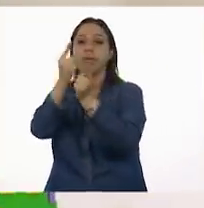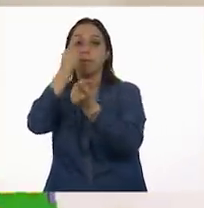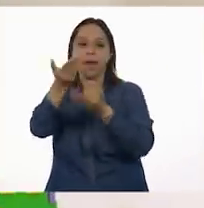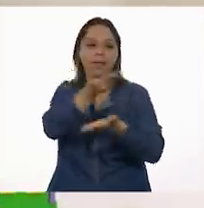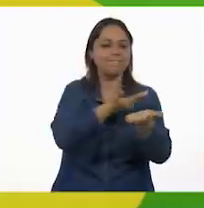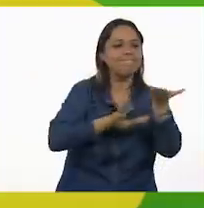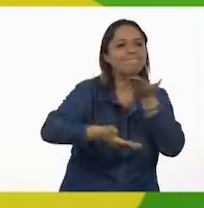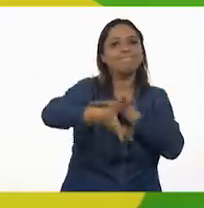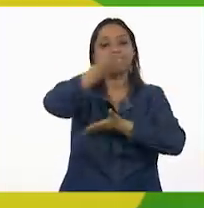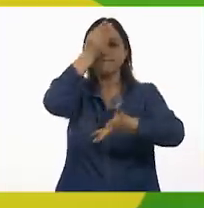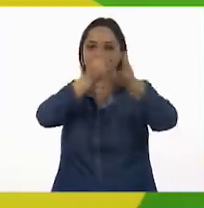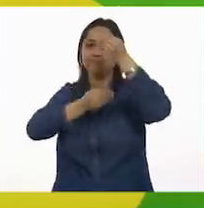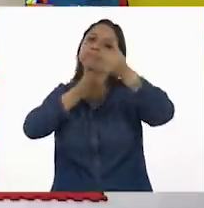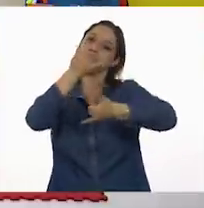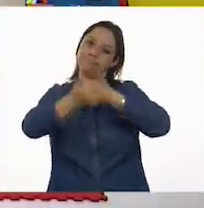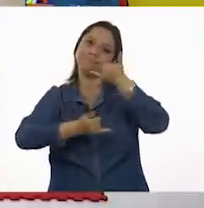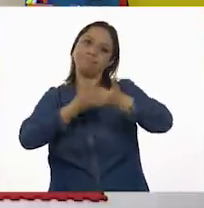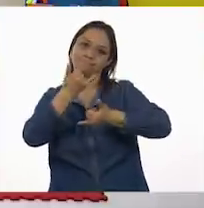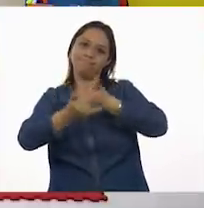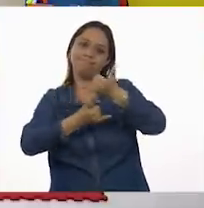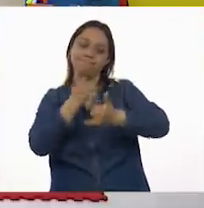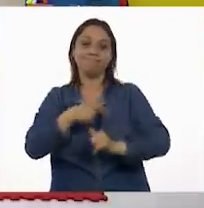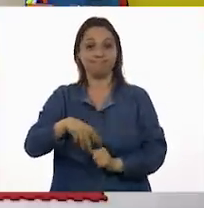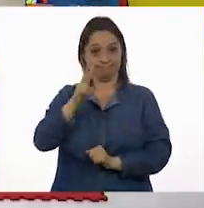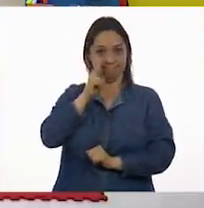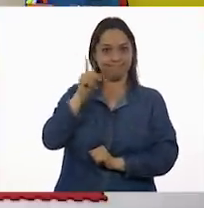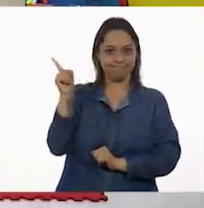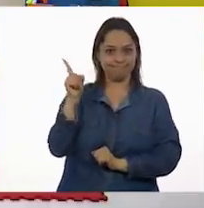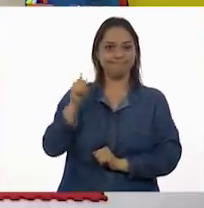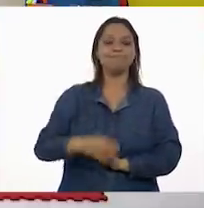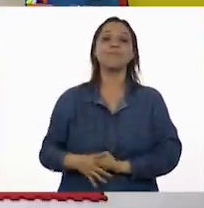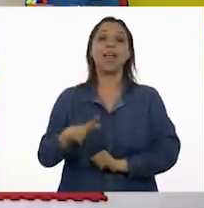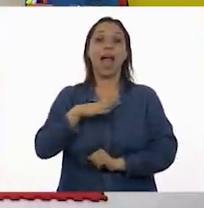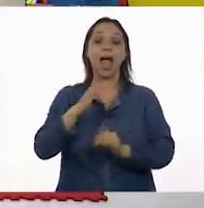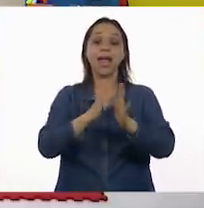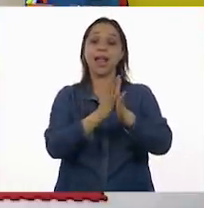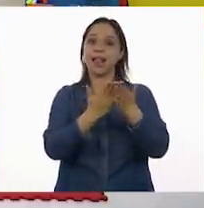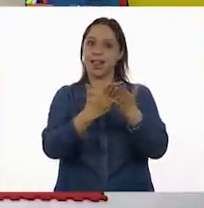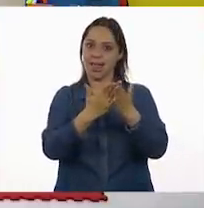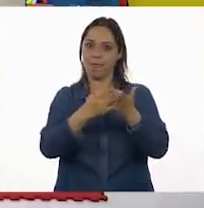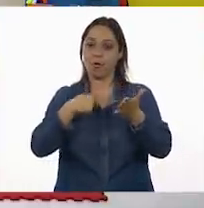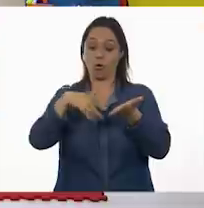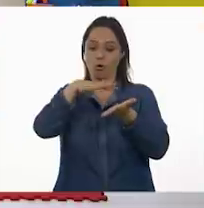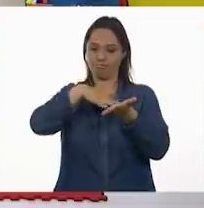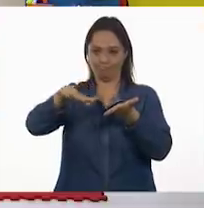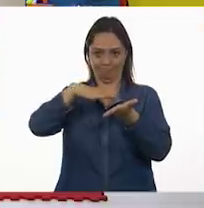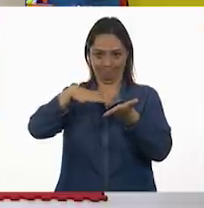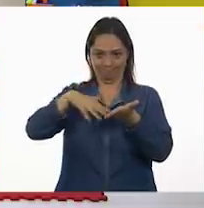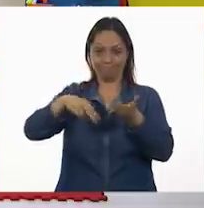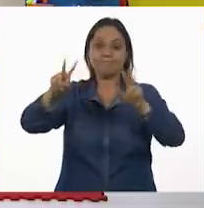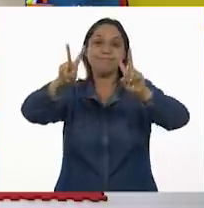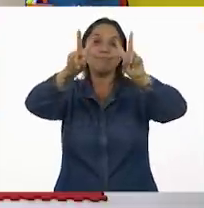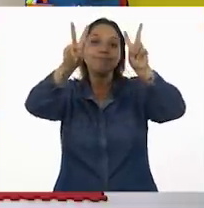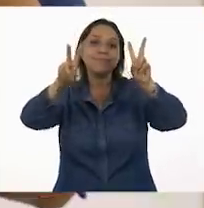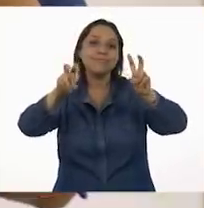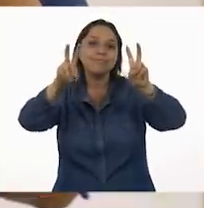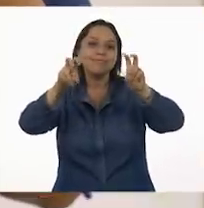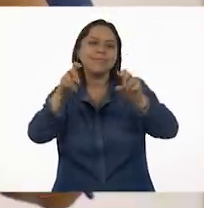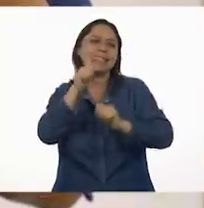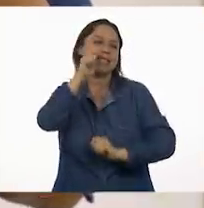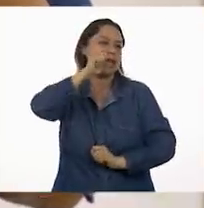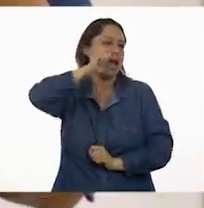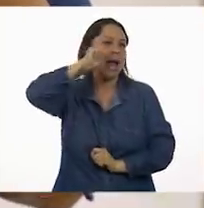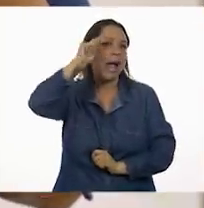y aprender. Mira, aquí tengo este libro que te quiero leer. Se llama Grandes